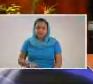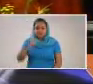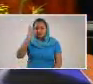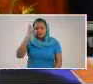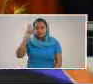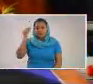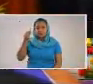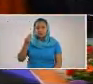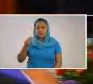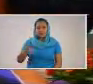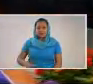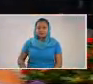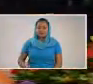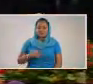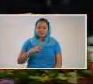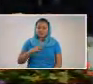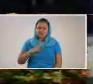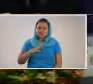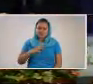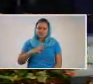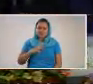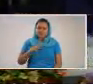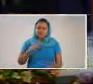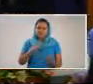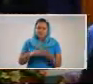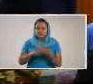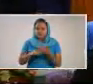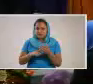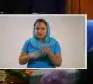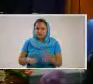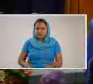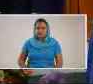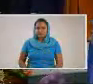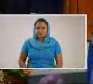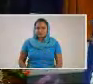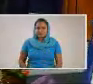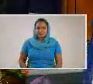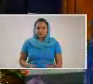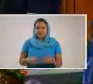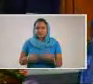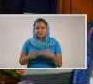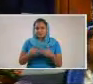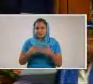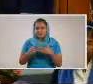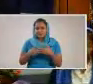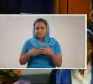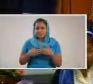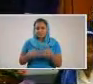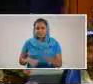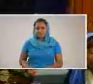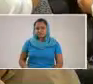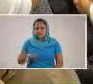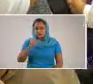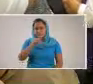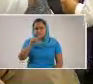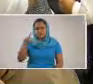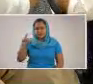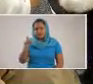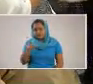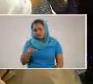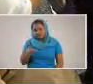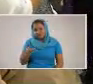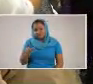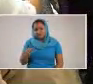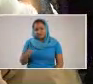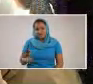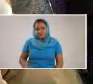porque tiene deudas, y que tal vez usted quisiera que Visa y Mastercard hubieran cerrado operaciones con